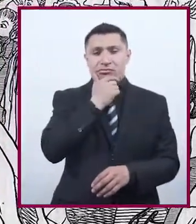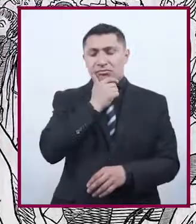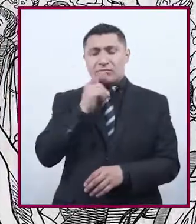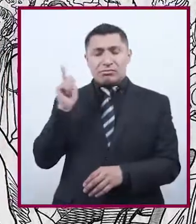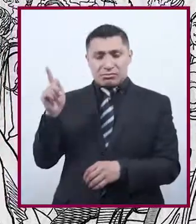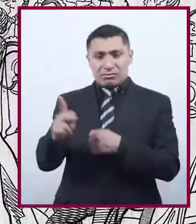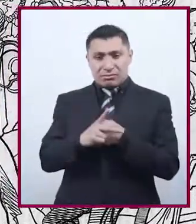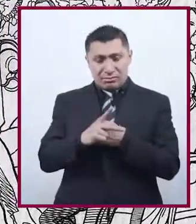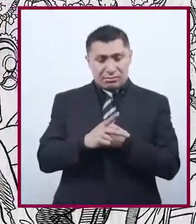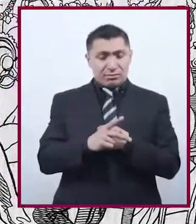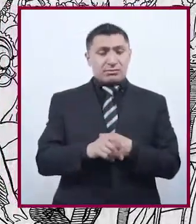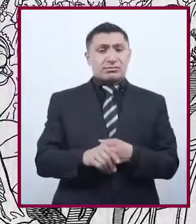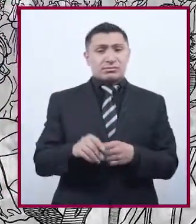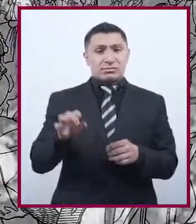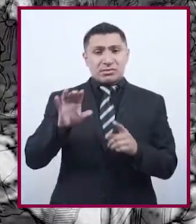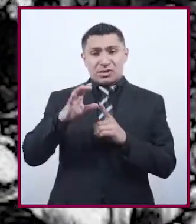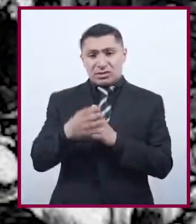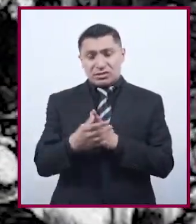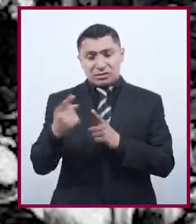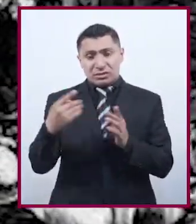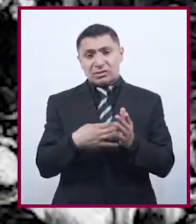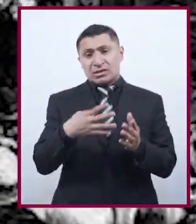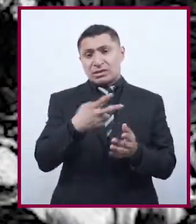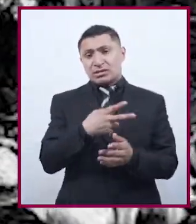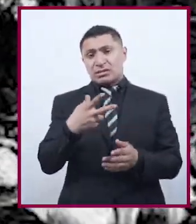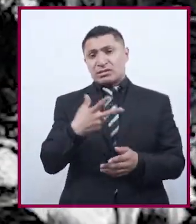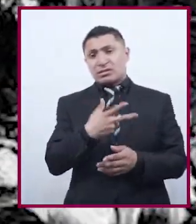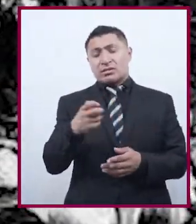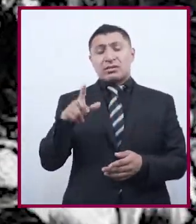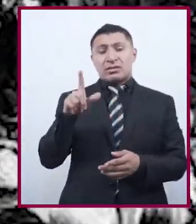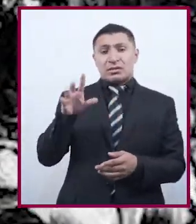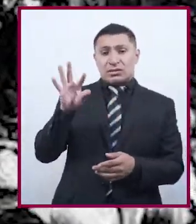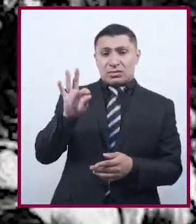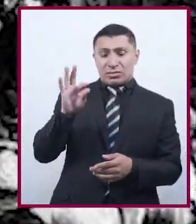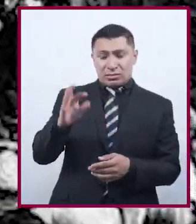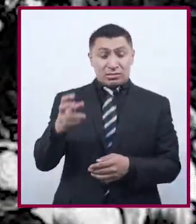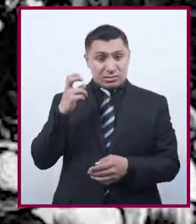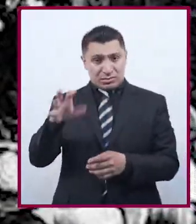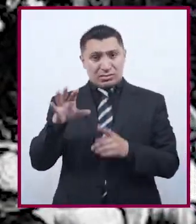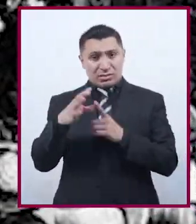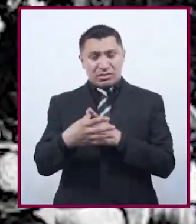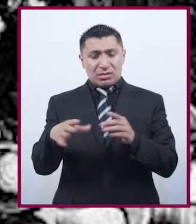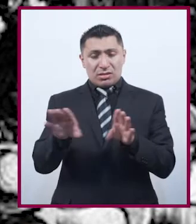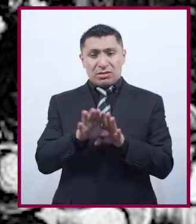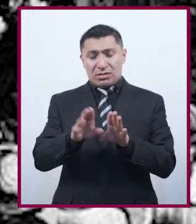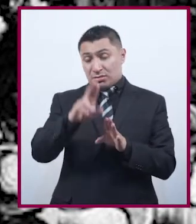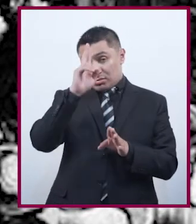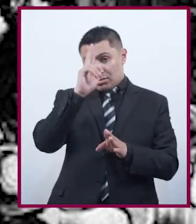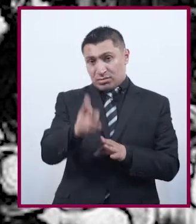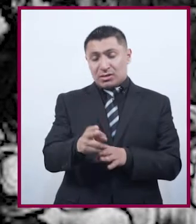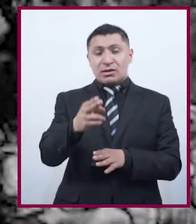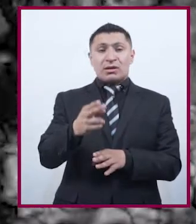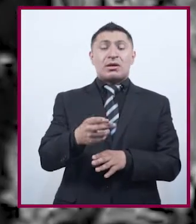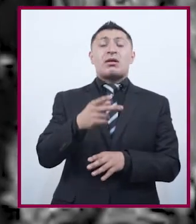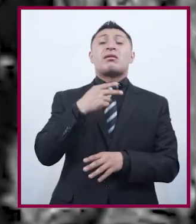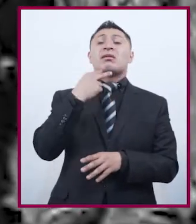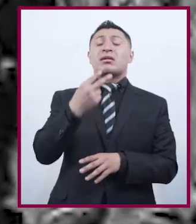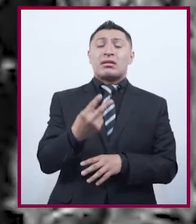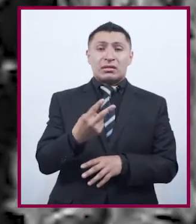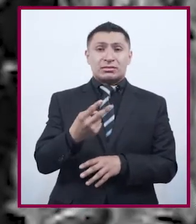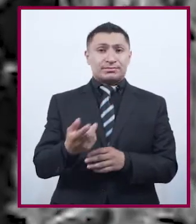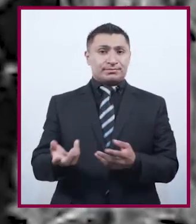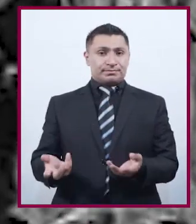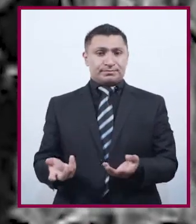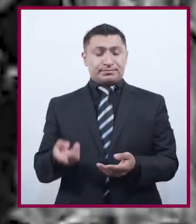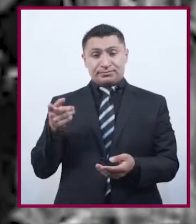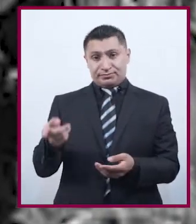en 1840 y que en este congreso se les prohibió hacer uso de la palabra, hacer uso de la